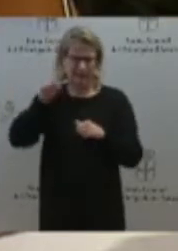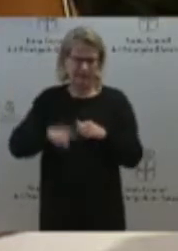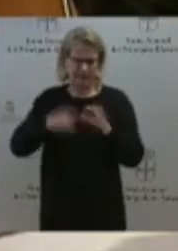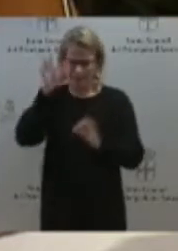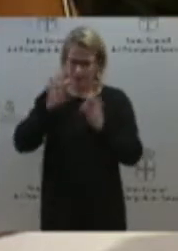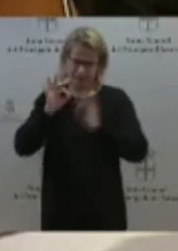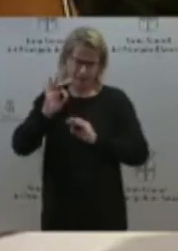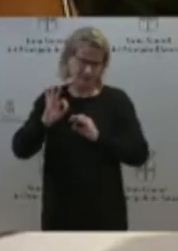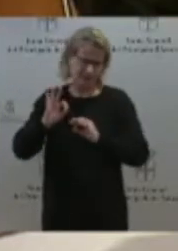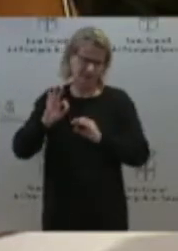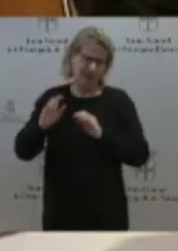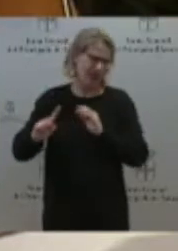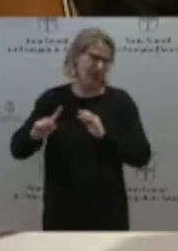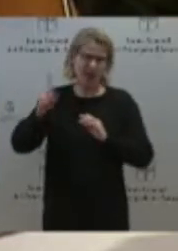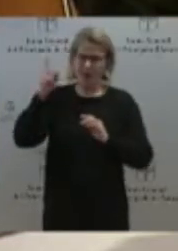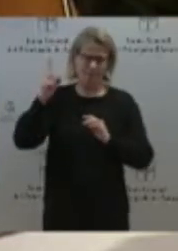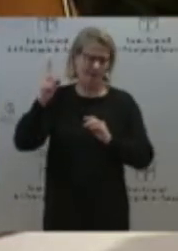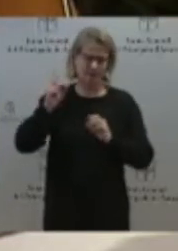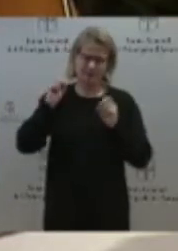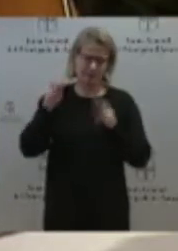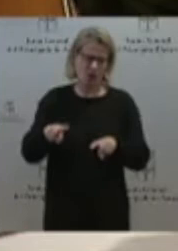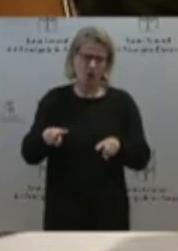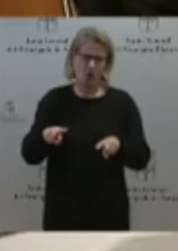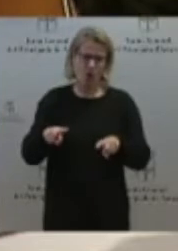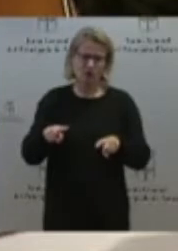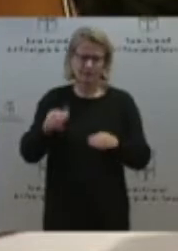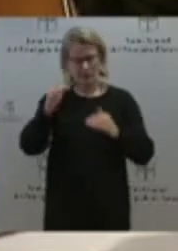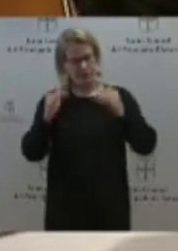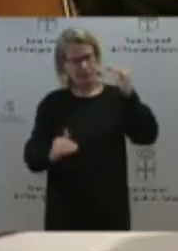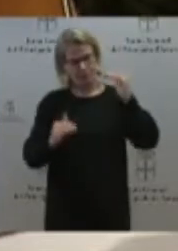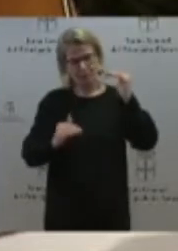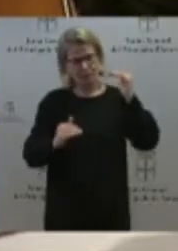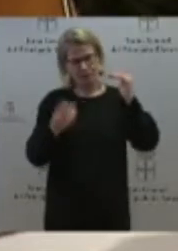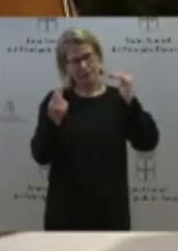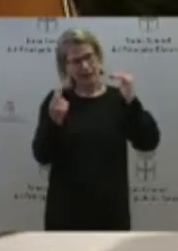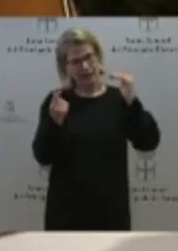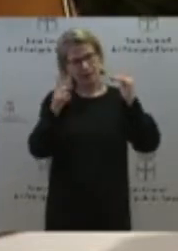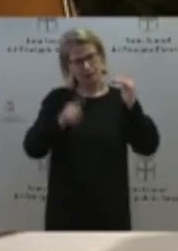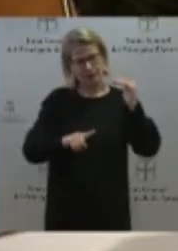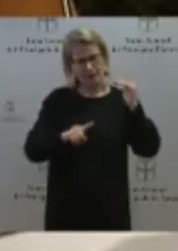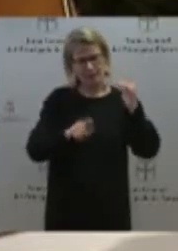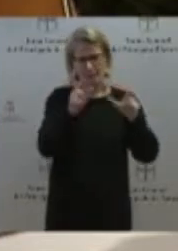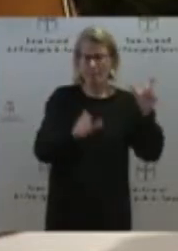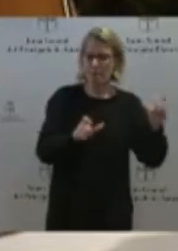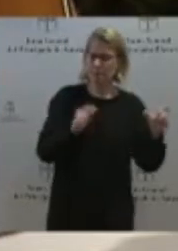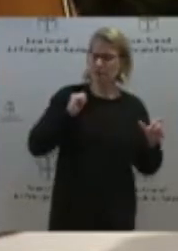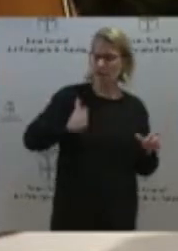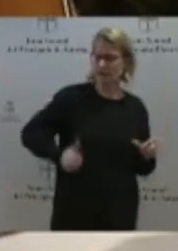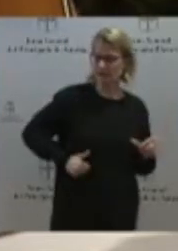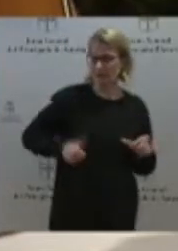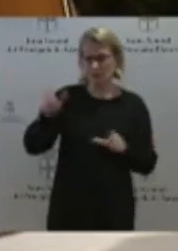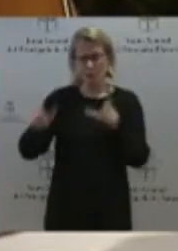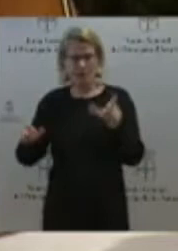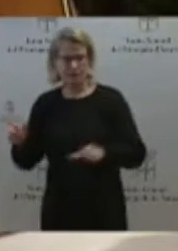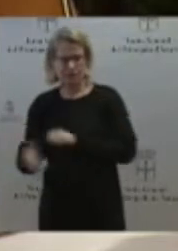brecha salarial, la mayor desigualdad entre ricos y pobres. Son datos que falen por sí solos y que por sí solos deberían